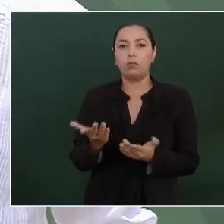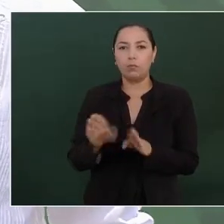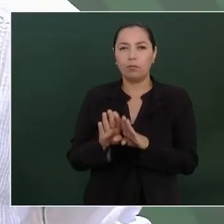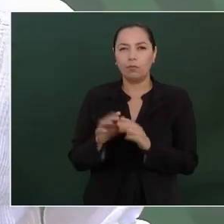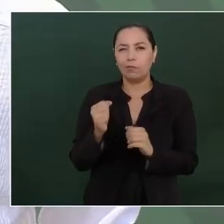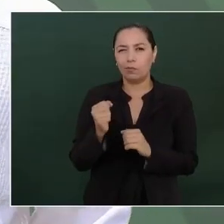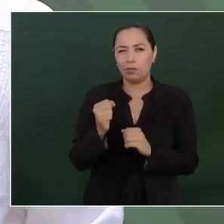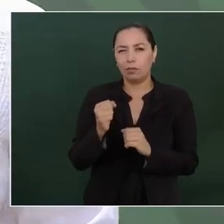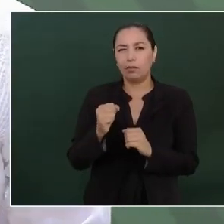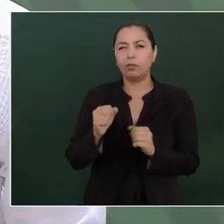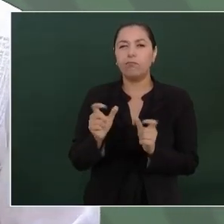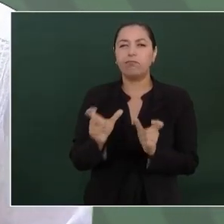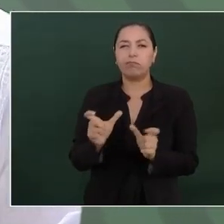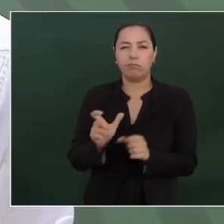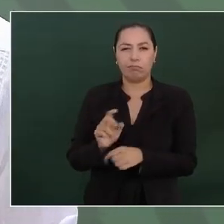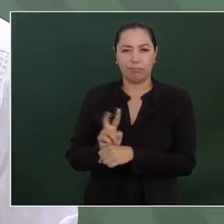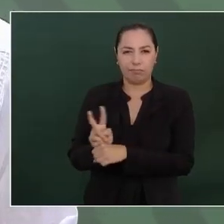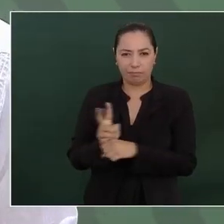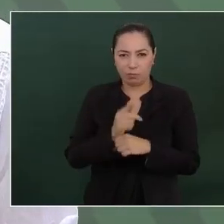se le iba a